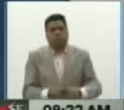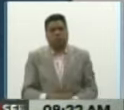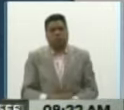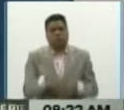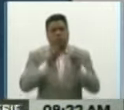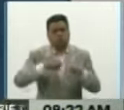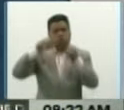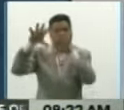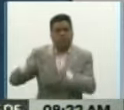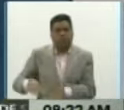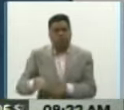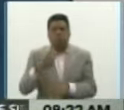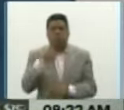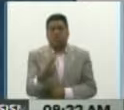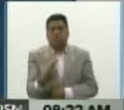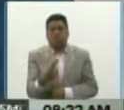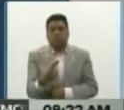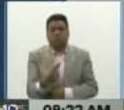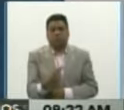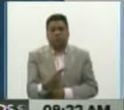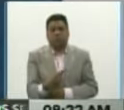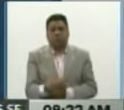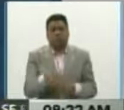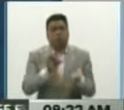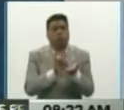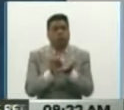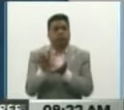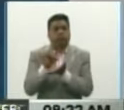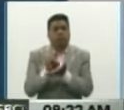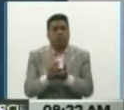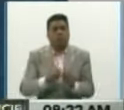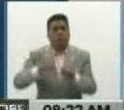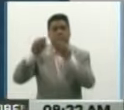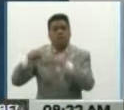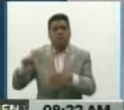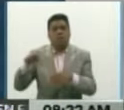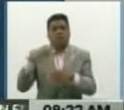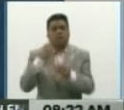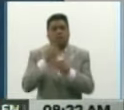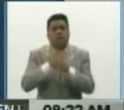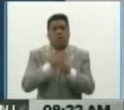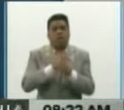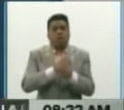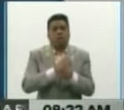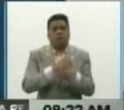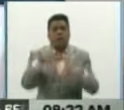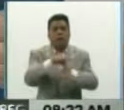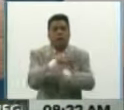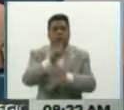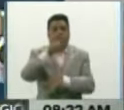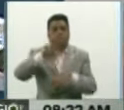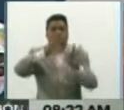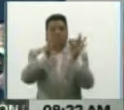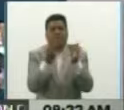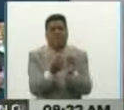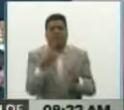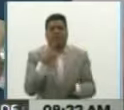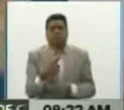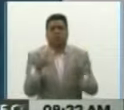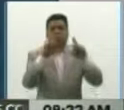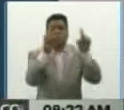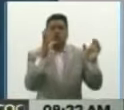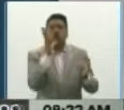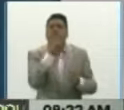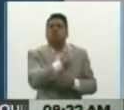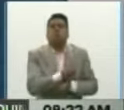suspensión, que es lo que habla el artículo, donde saca a estos trabajadores a la calle y prácticamente a su grupo familiar, pues basado en el término que él no tiene materia